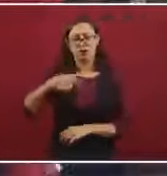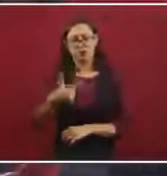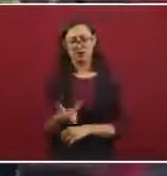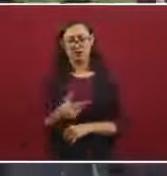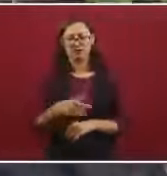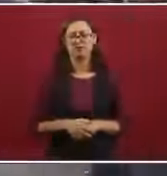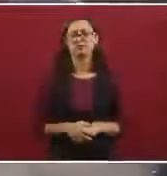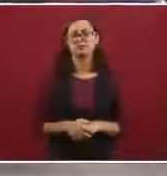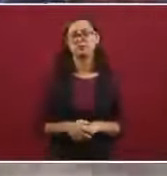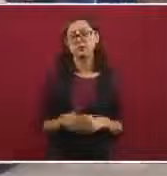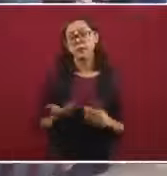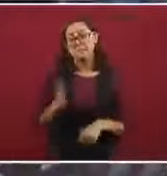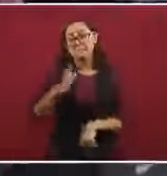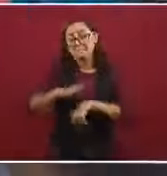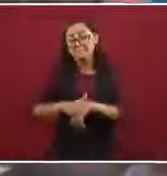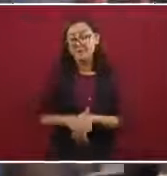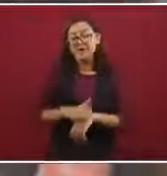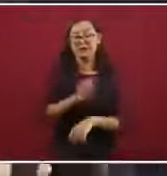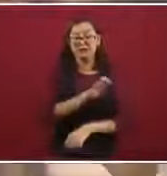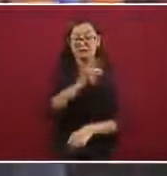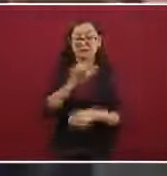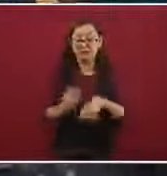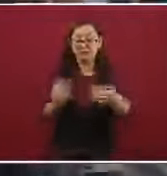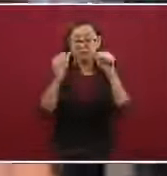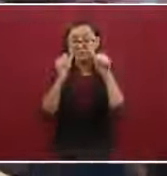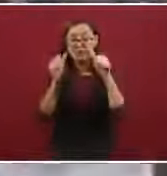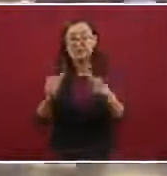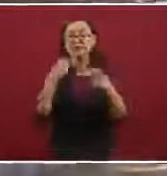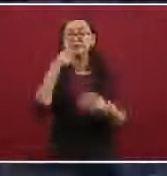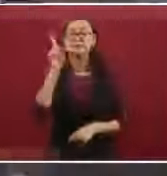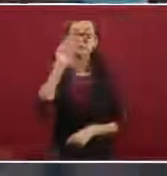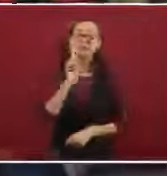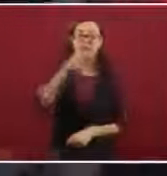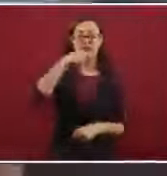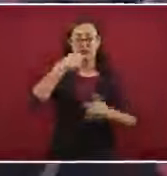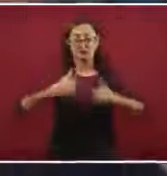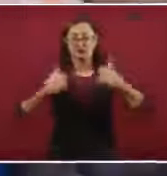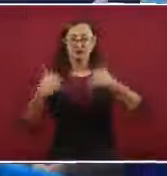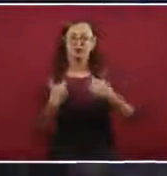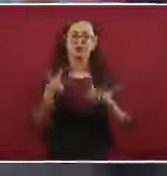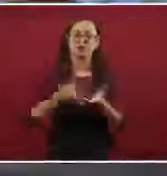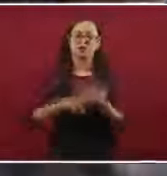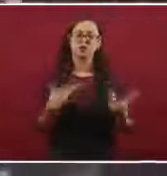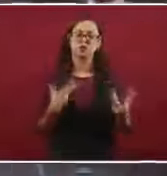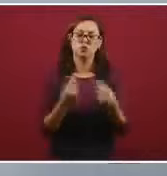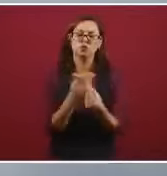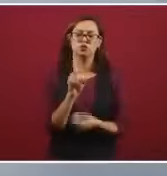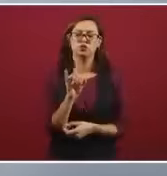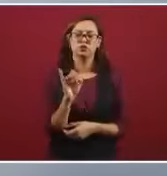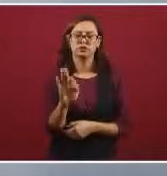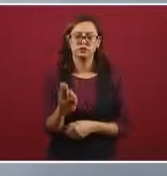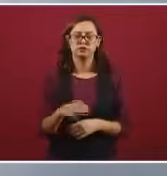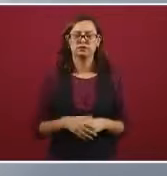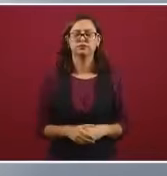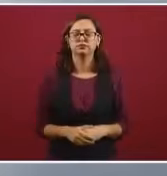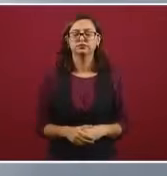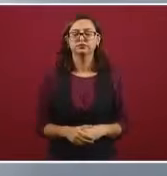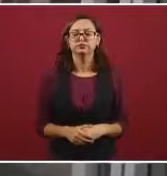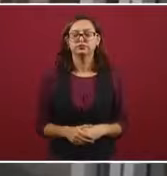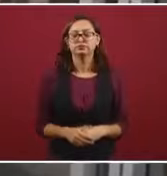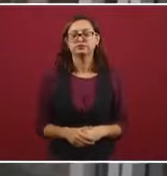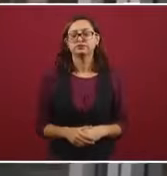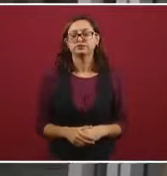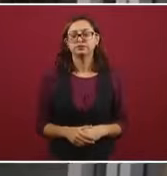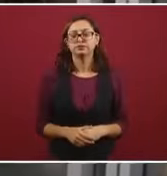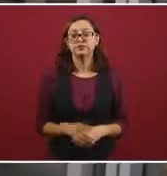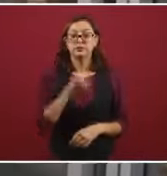para brindar una atención especial a las niñas, niños y adolescentes, se cuenta con las instalaciones del DIF. En cuanto a los mexicanos que han sido repatriados